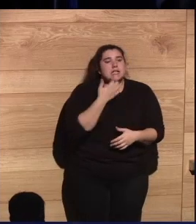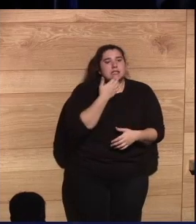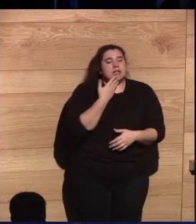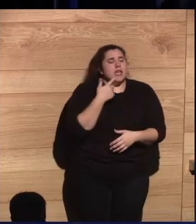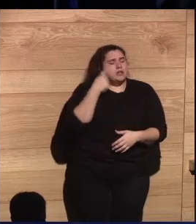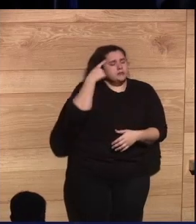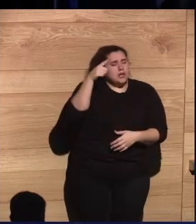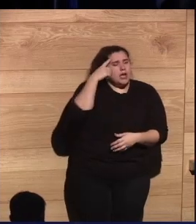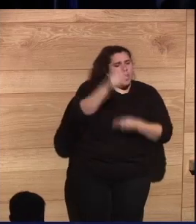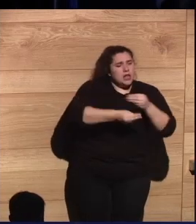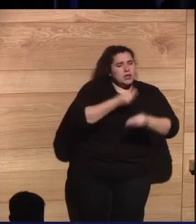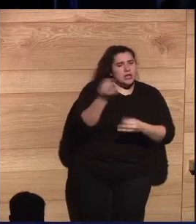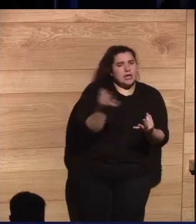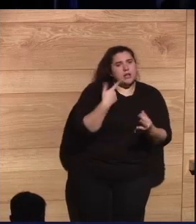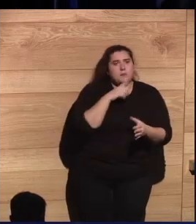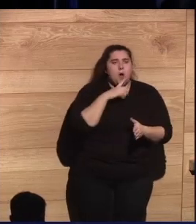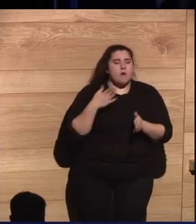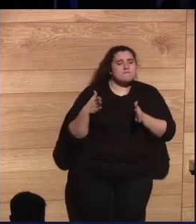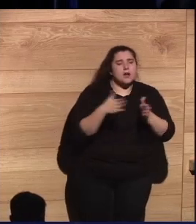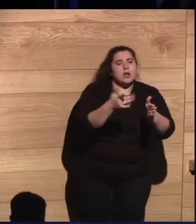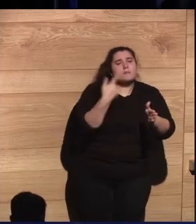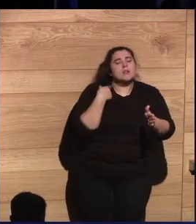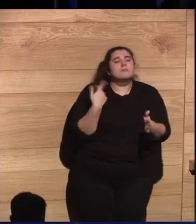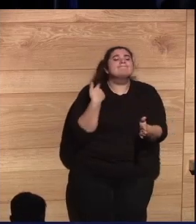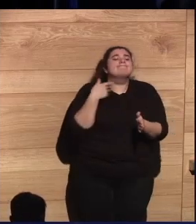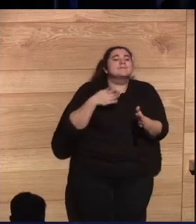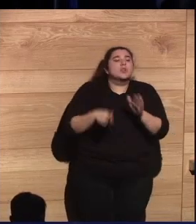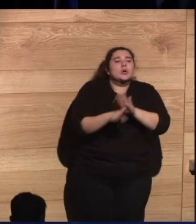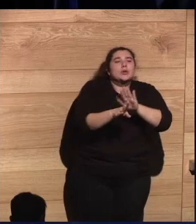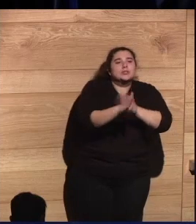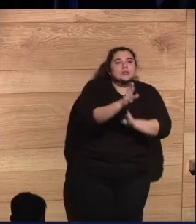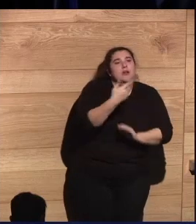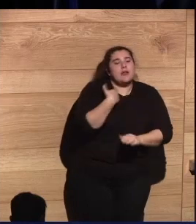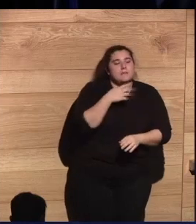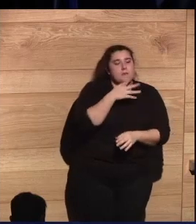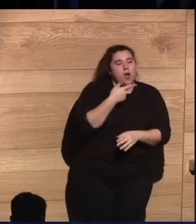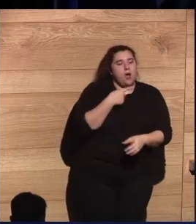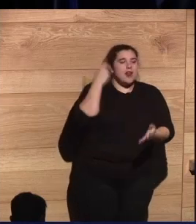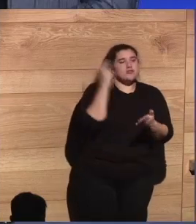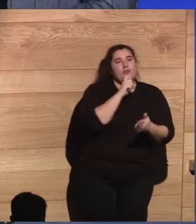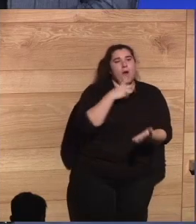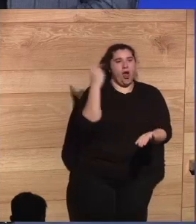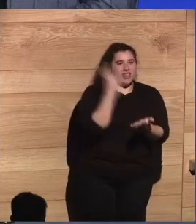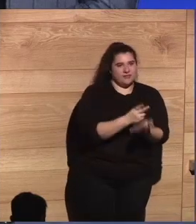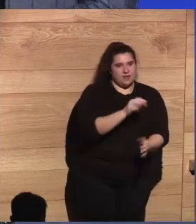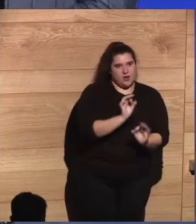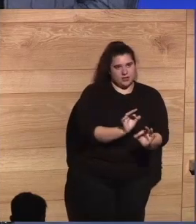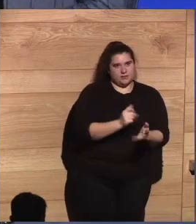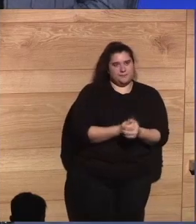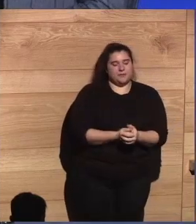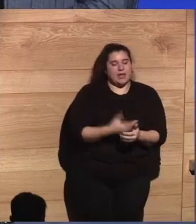está convencido, tiene que tomar el camino, ¿no? Y no es una cuestión de seguridad, es una cuestión de desafío, ¿no? Y la lección de